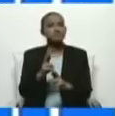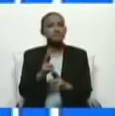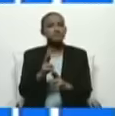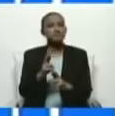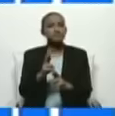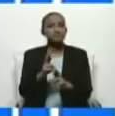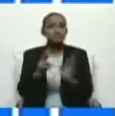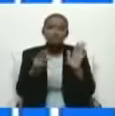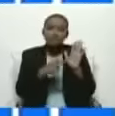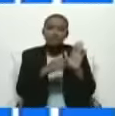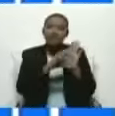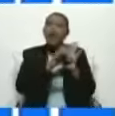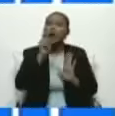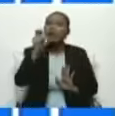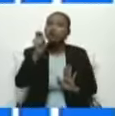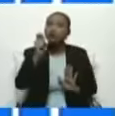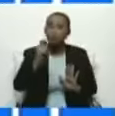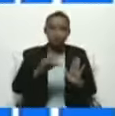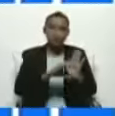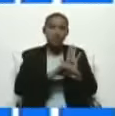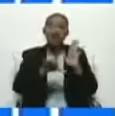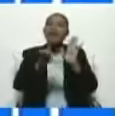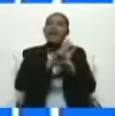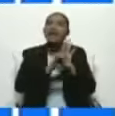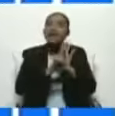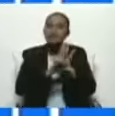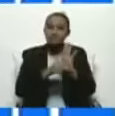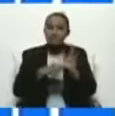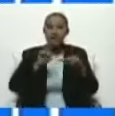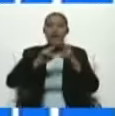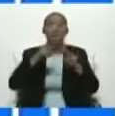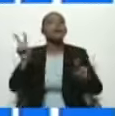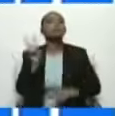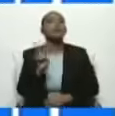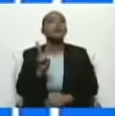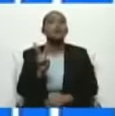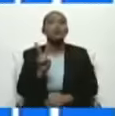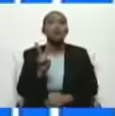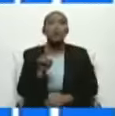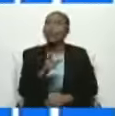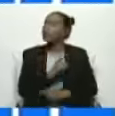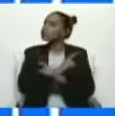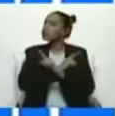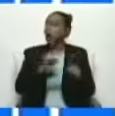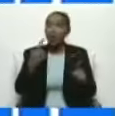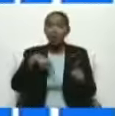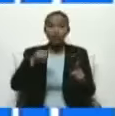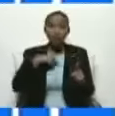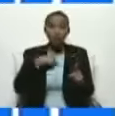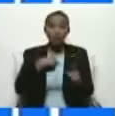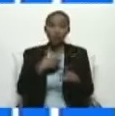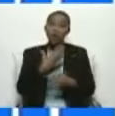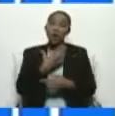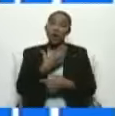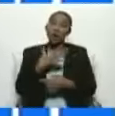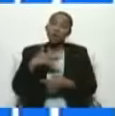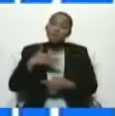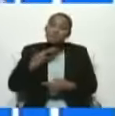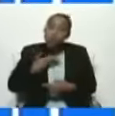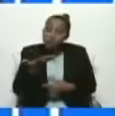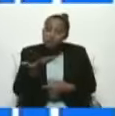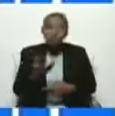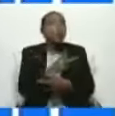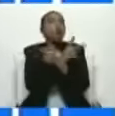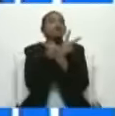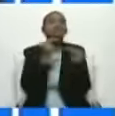la Constitución, las leyes y la paz de la República. Porque no vamos a tener contemplación. Queda claro, en el marco